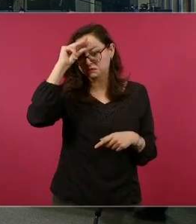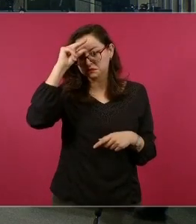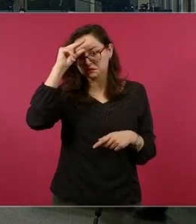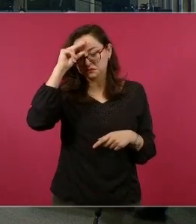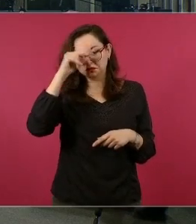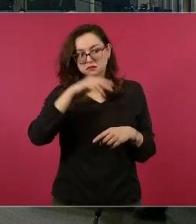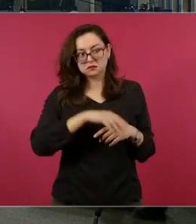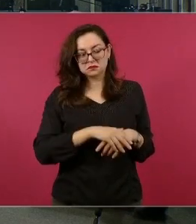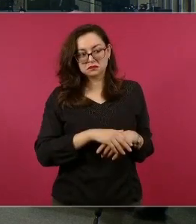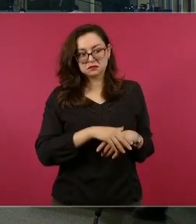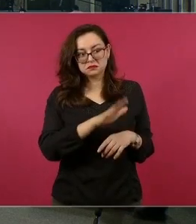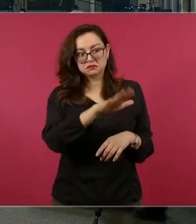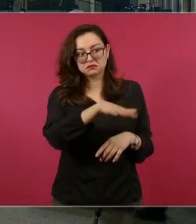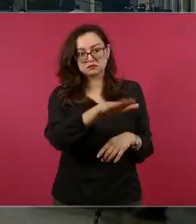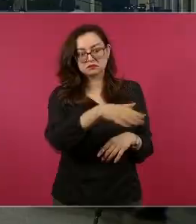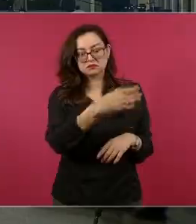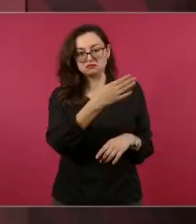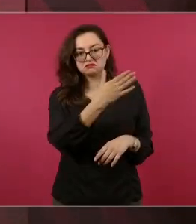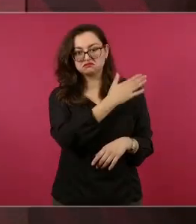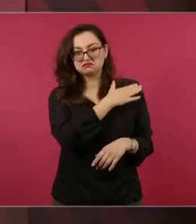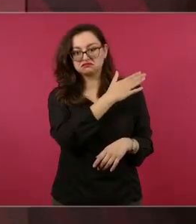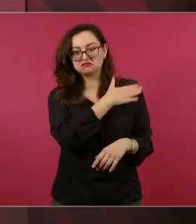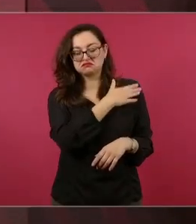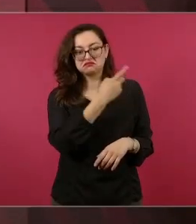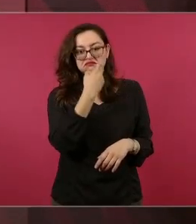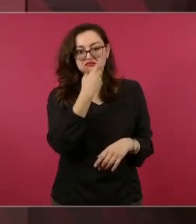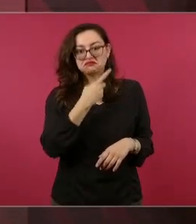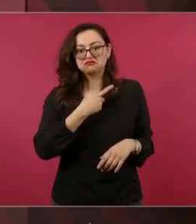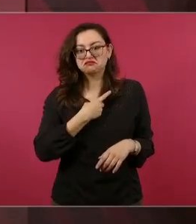y me dice, ¿por qué hubieron 60